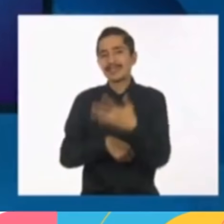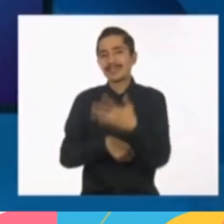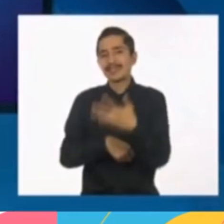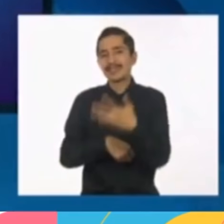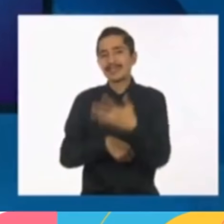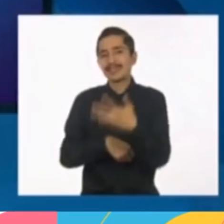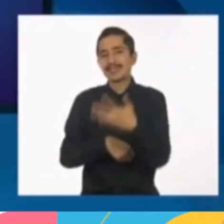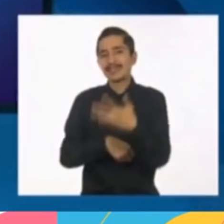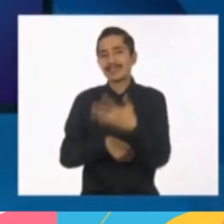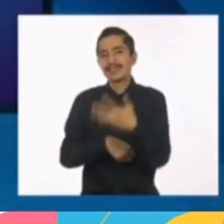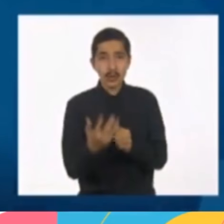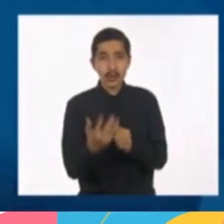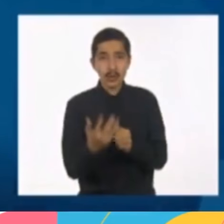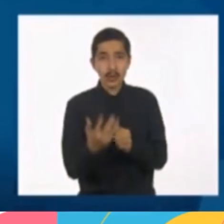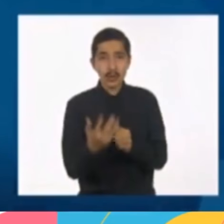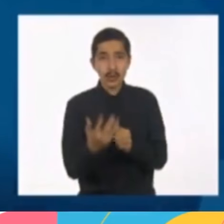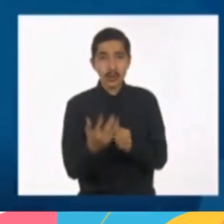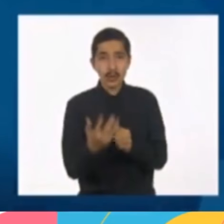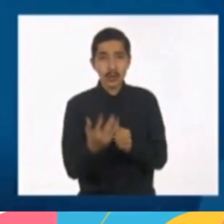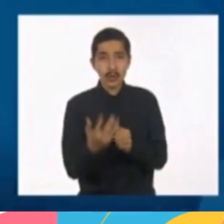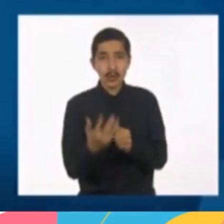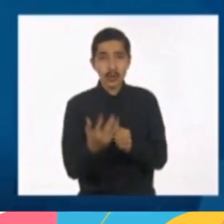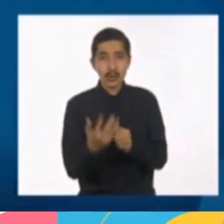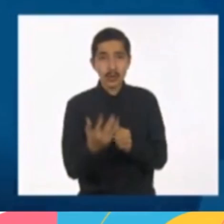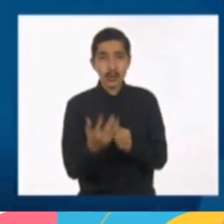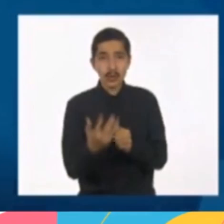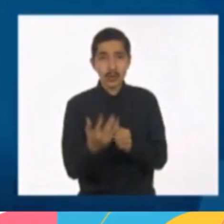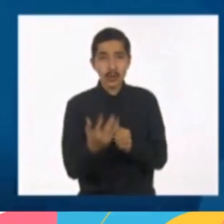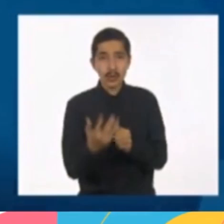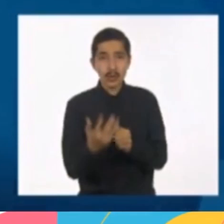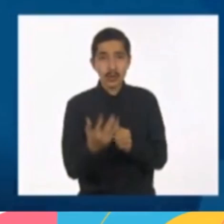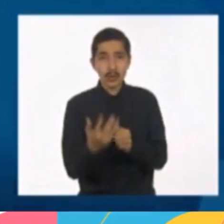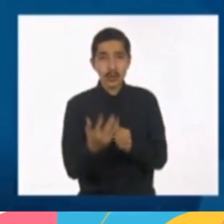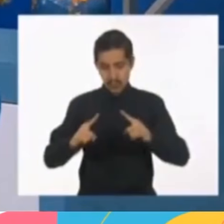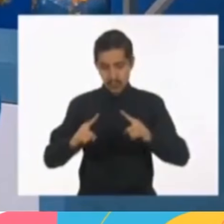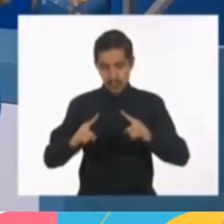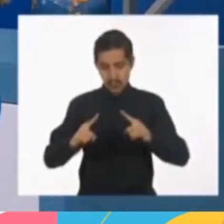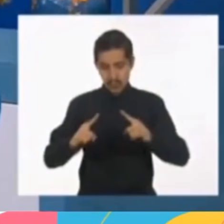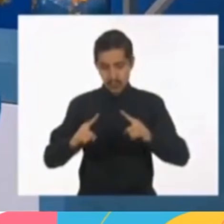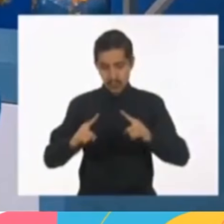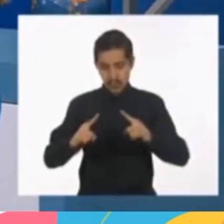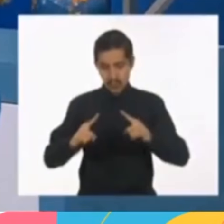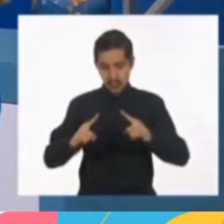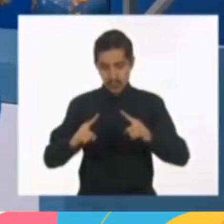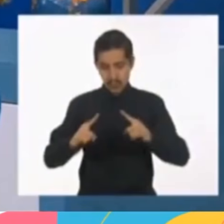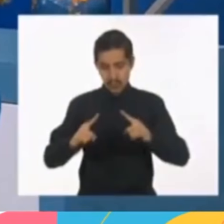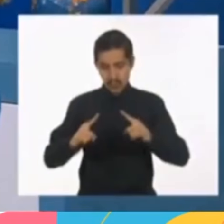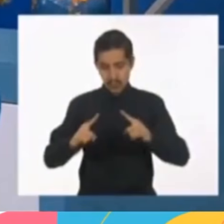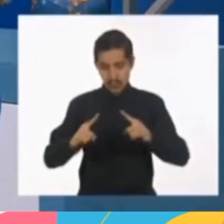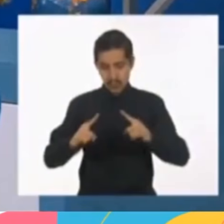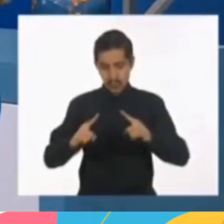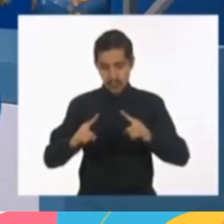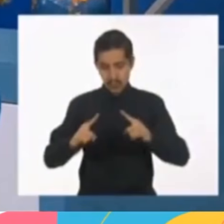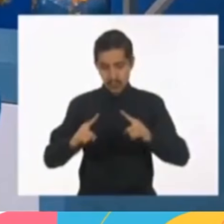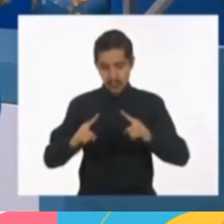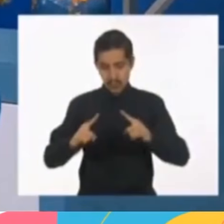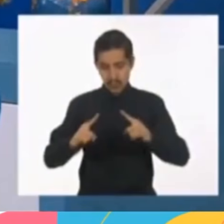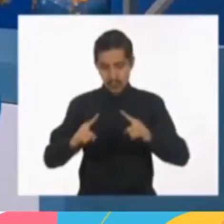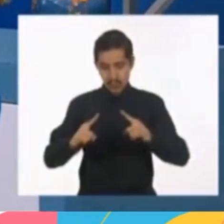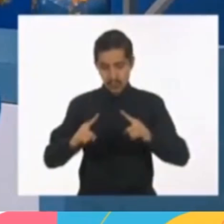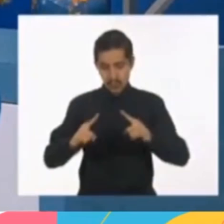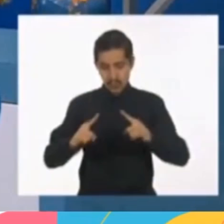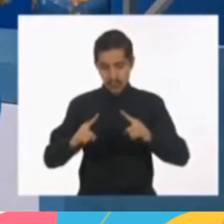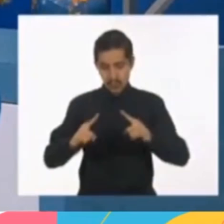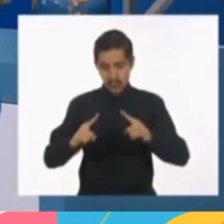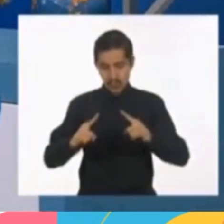pregunta 5 todas las alturas de un triángulo tienen un vértice correspondiente sí porque la altura de un triángulo inicia